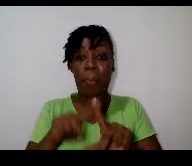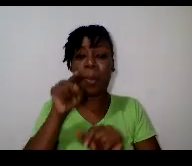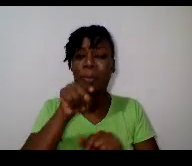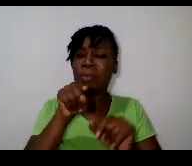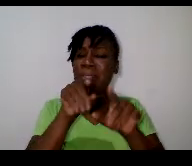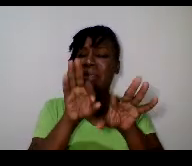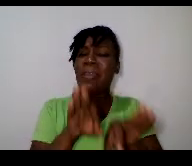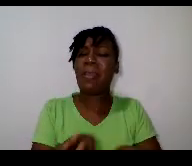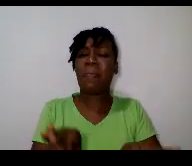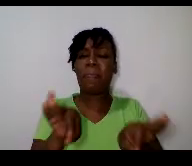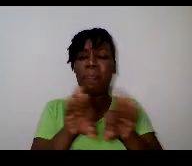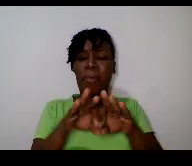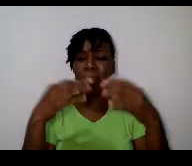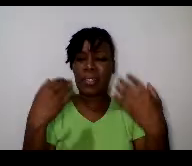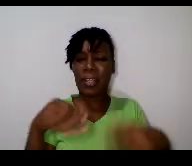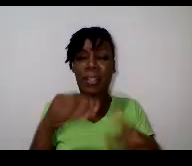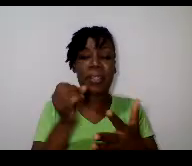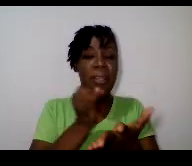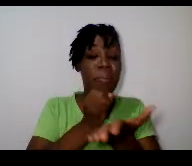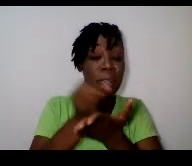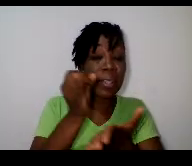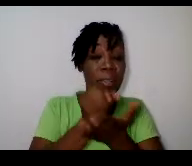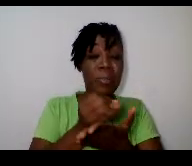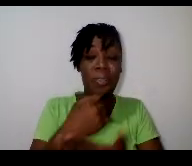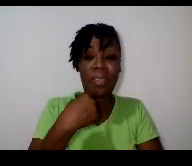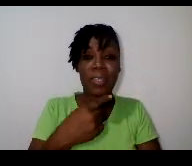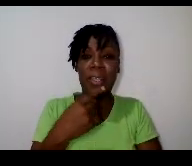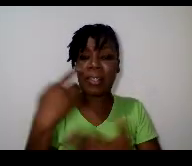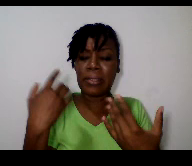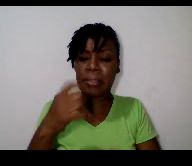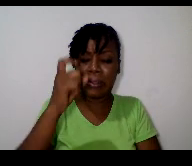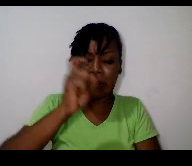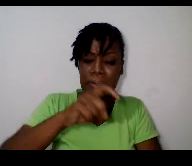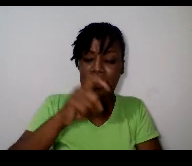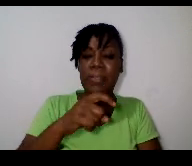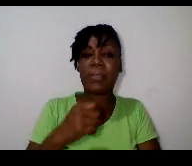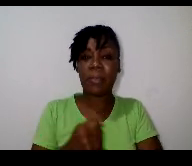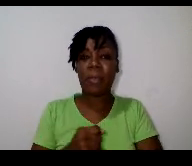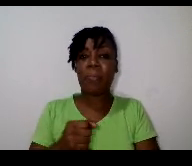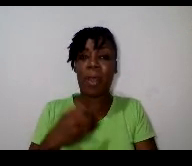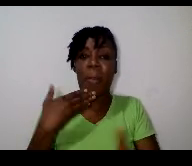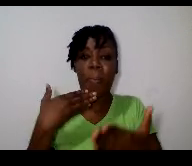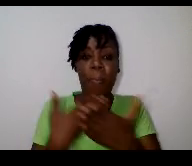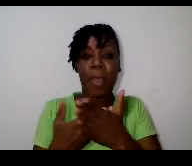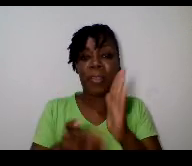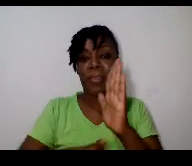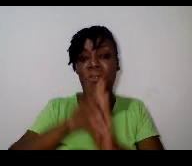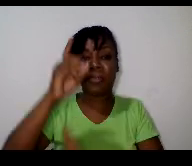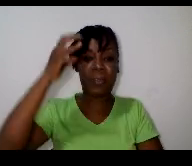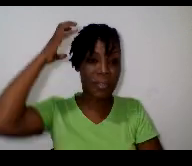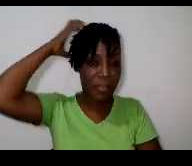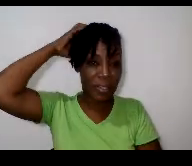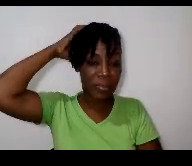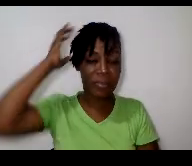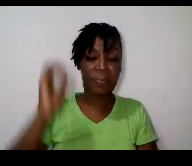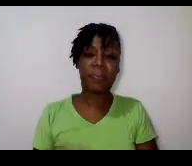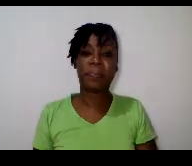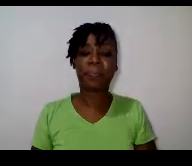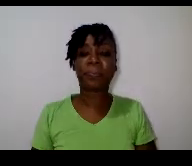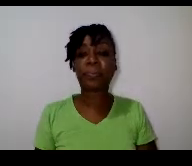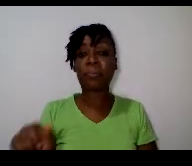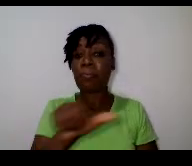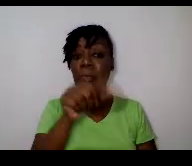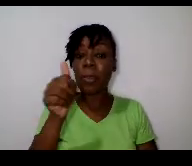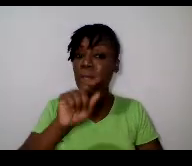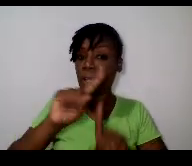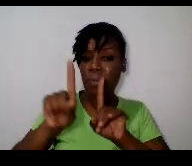investigación es cada vez más contundente, que son sumamente necesarias para el óptimo desarrollo del cerebro. Otra de las